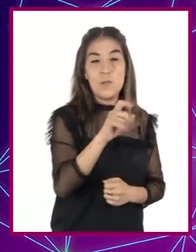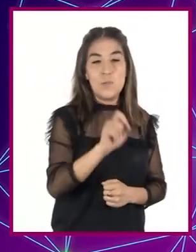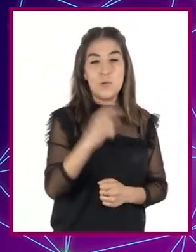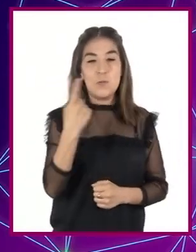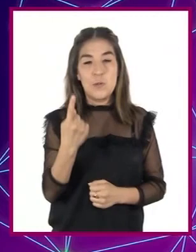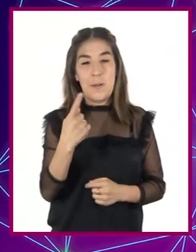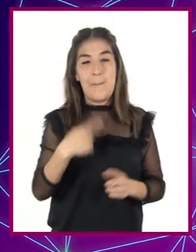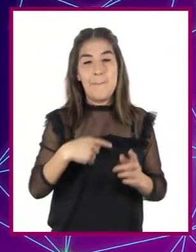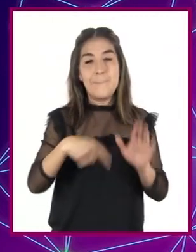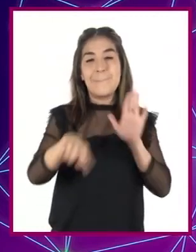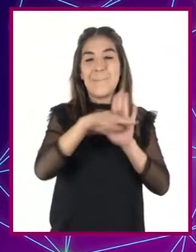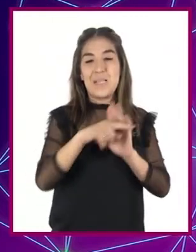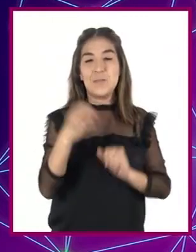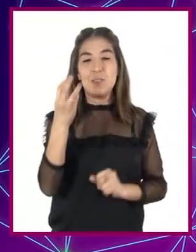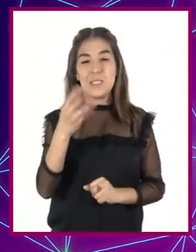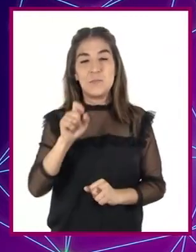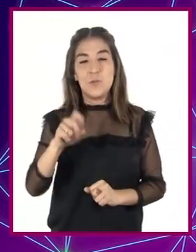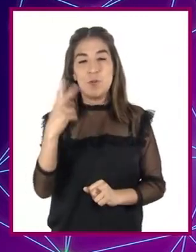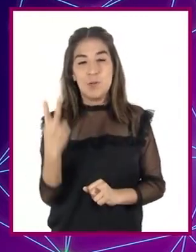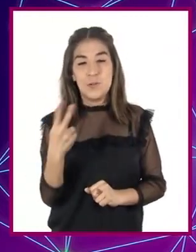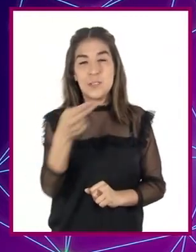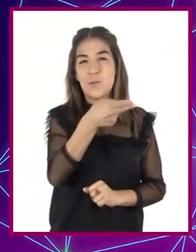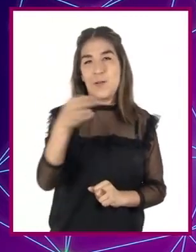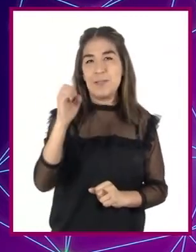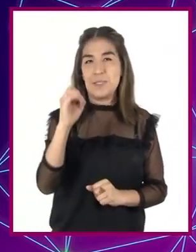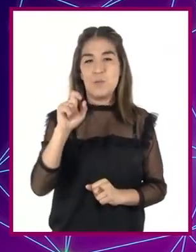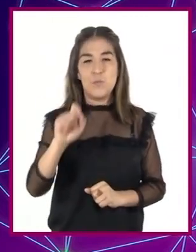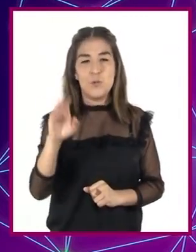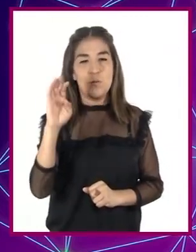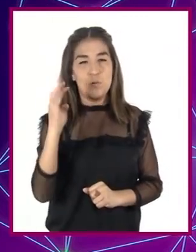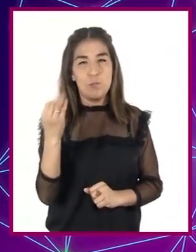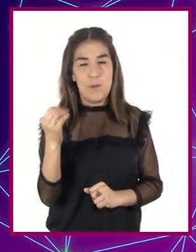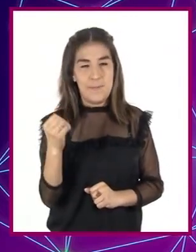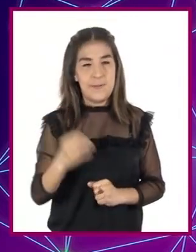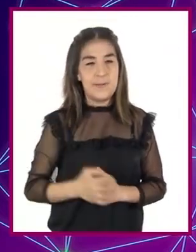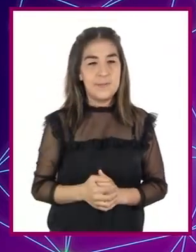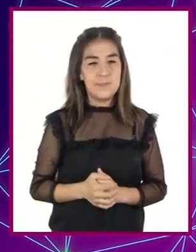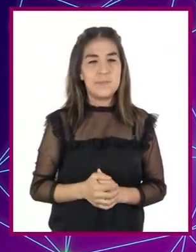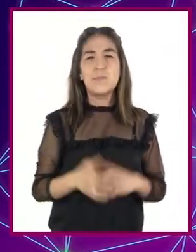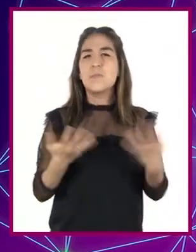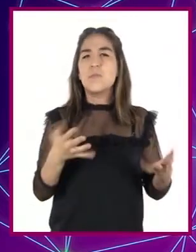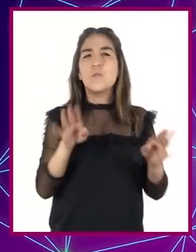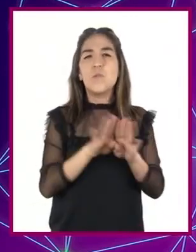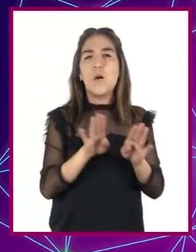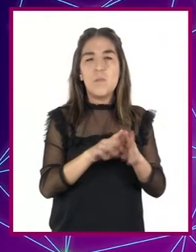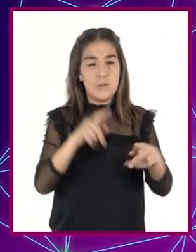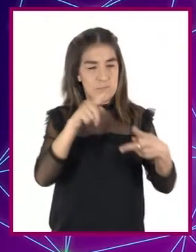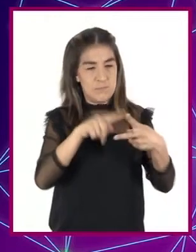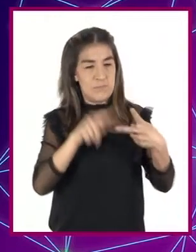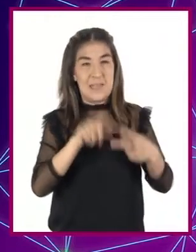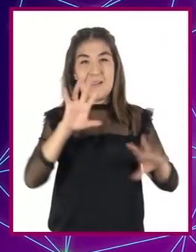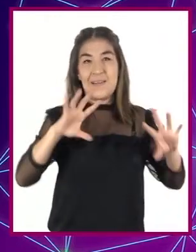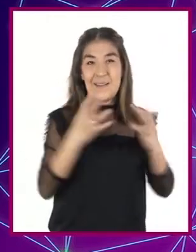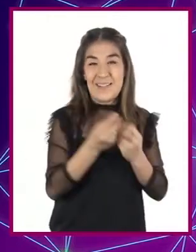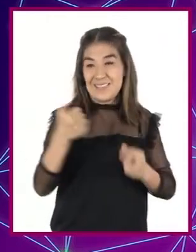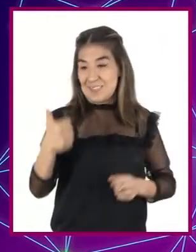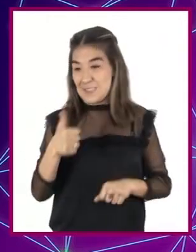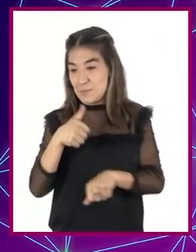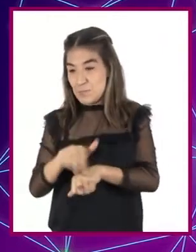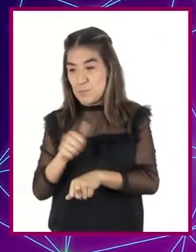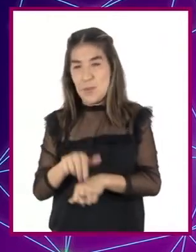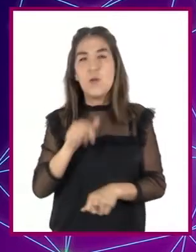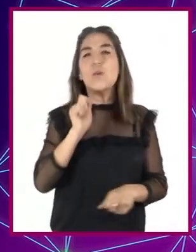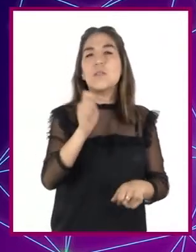menos 3.2 igual a 0.9. Como serán 6 intervalos, calculamos el cociente del